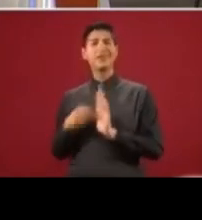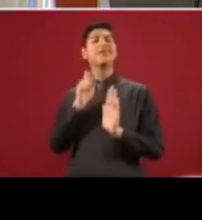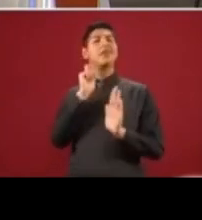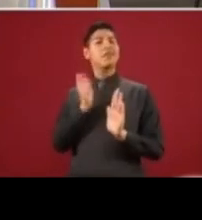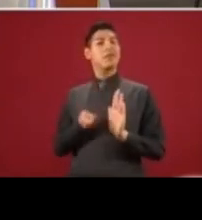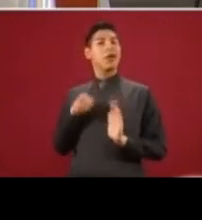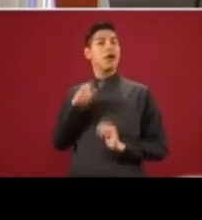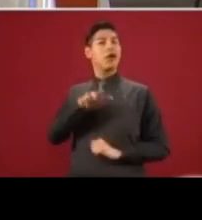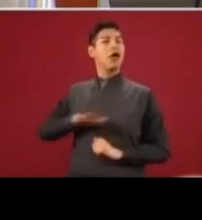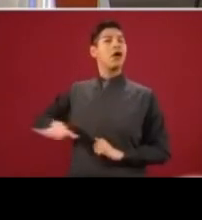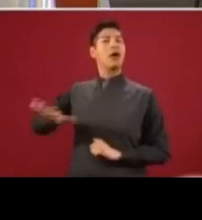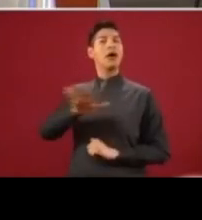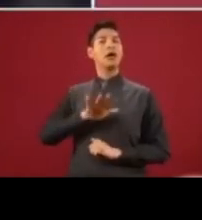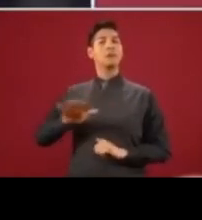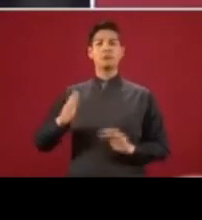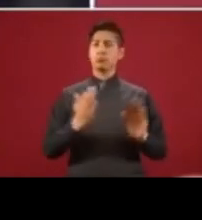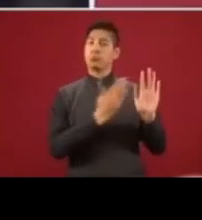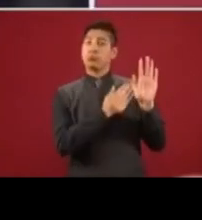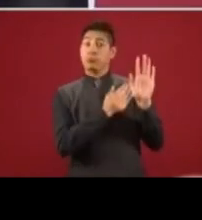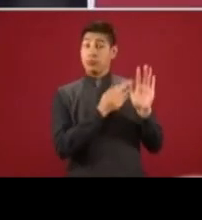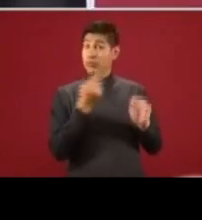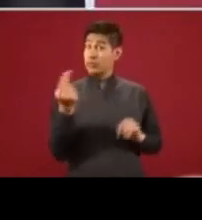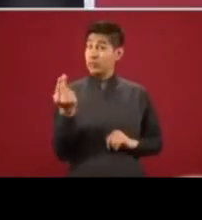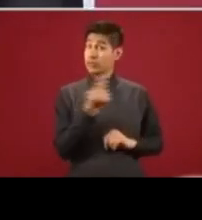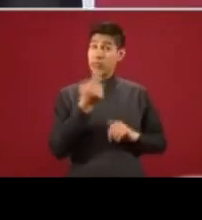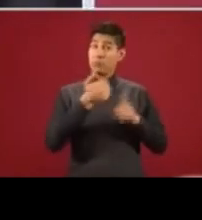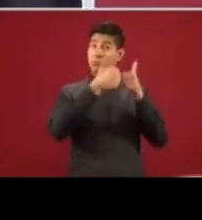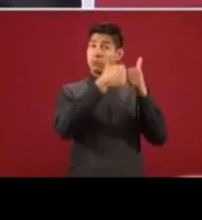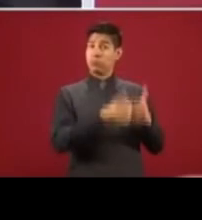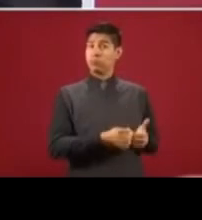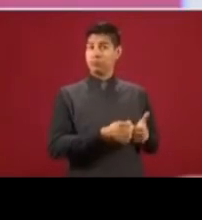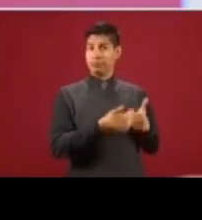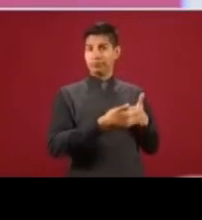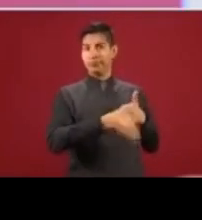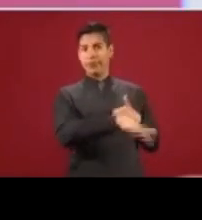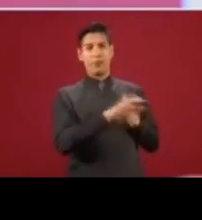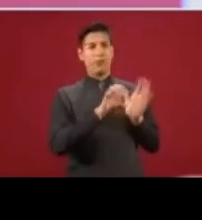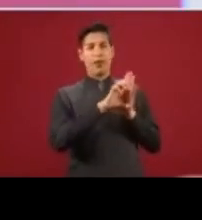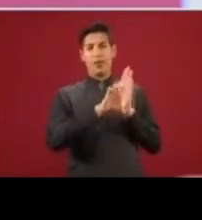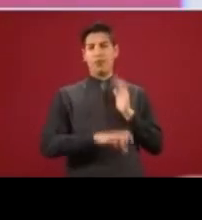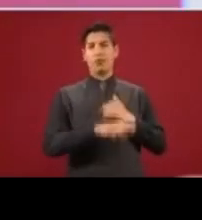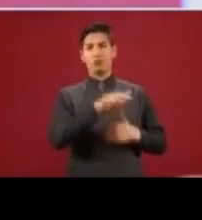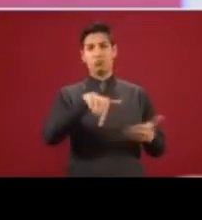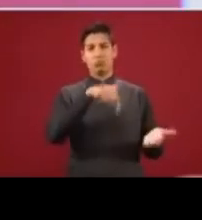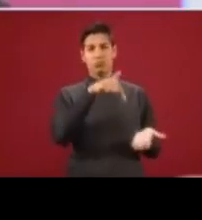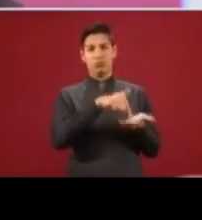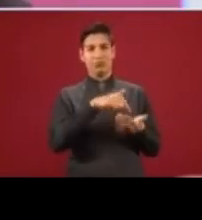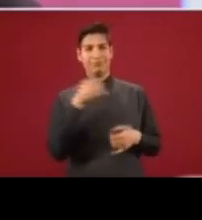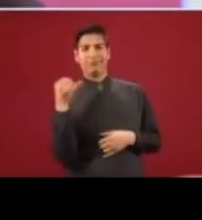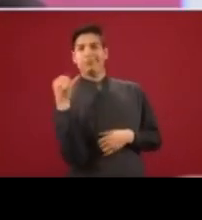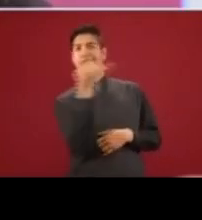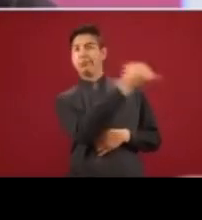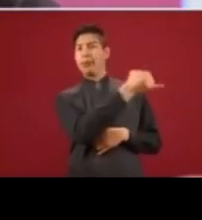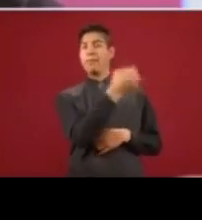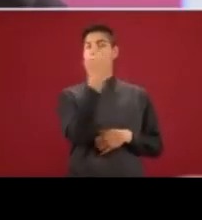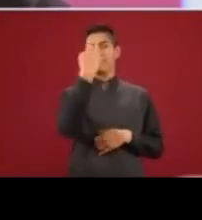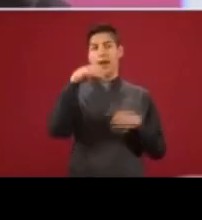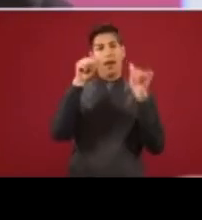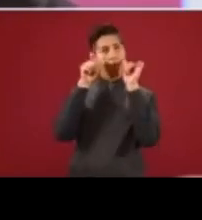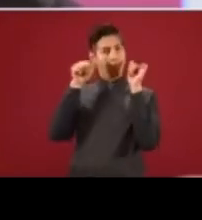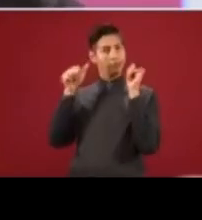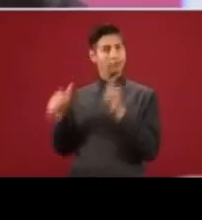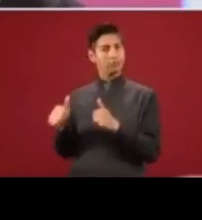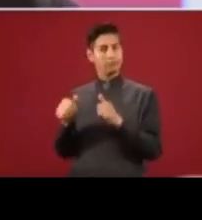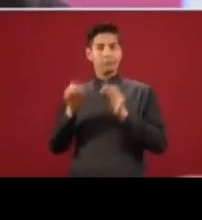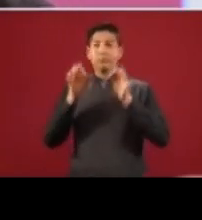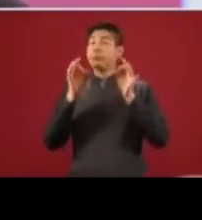comprometan con mantenerse de manera estable en las comunidades, sobre todo más apartadas, y que puedan dar este servicio con